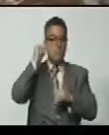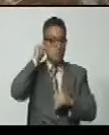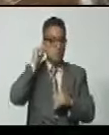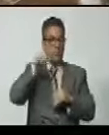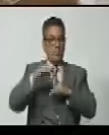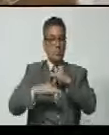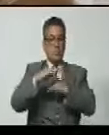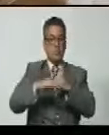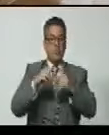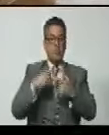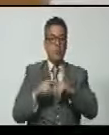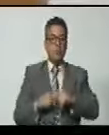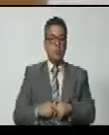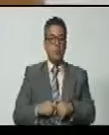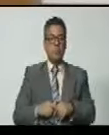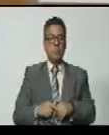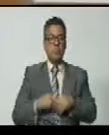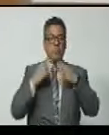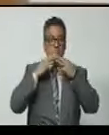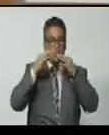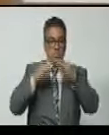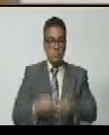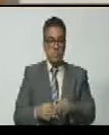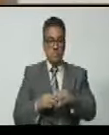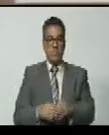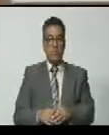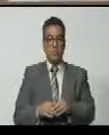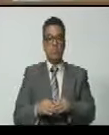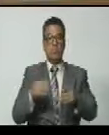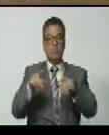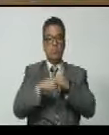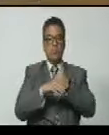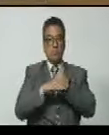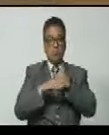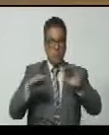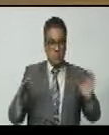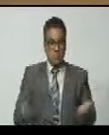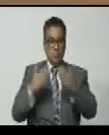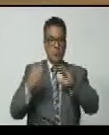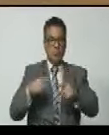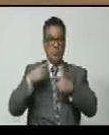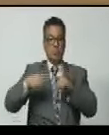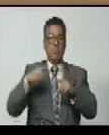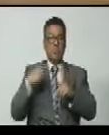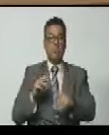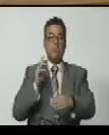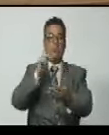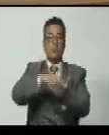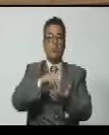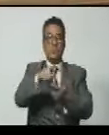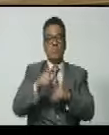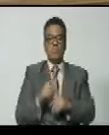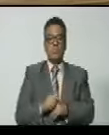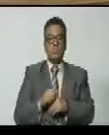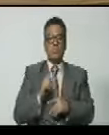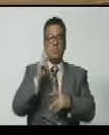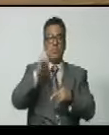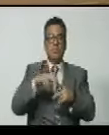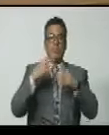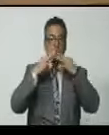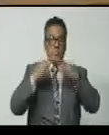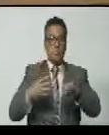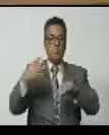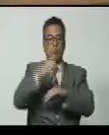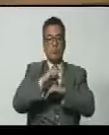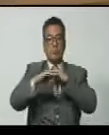mujeres y equidad de género. Garantizar la paridad como propulsora de la democracia participativa y protagónica para